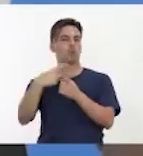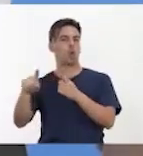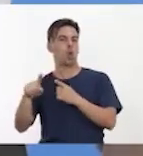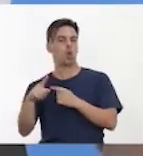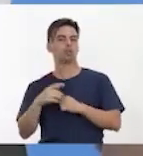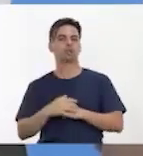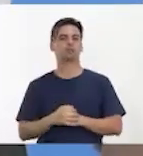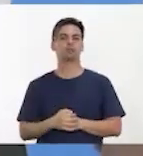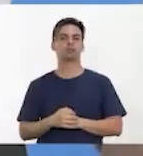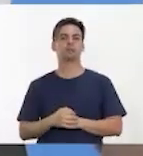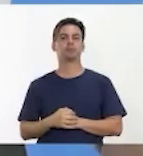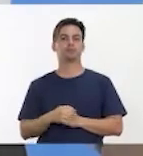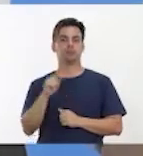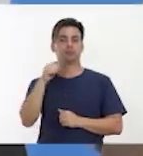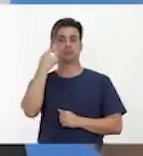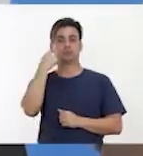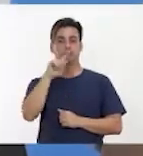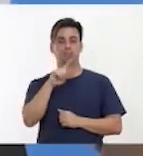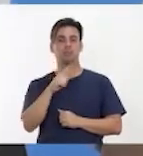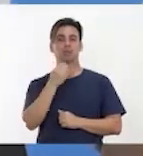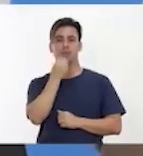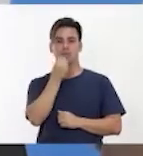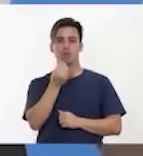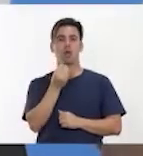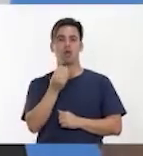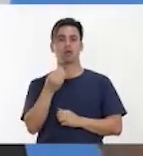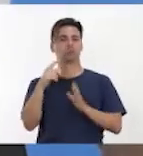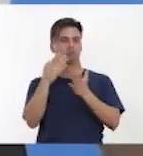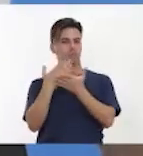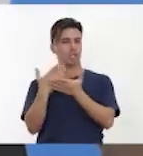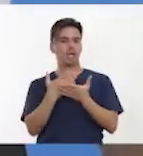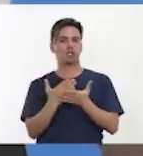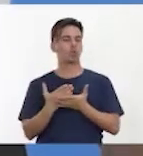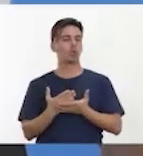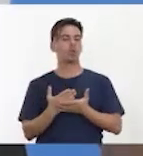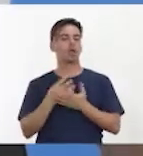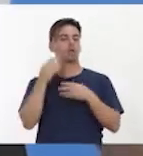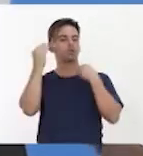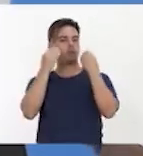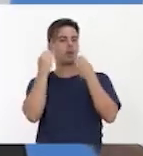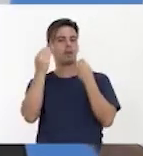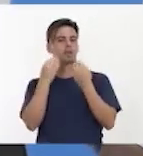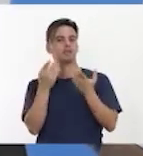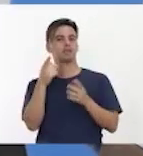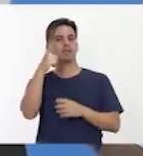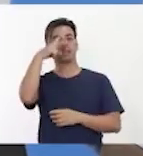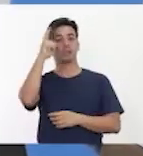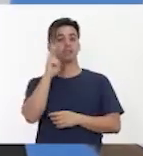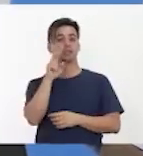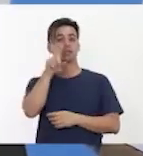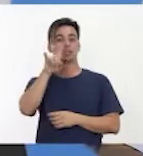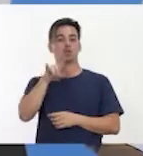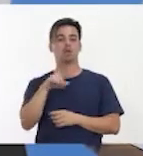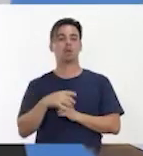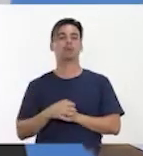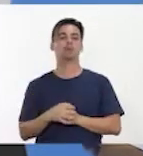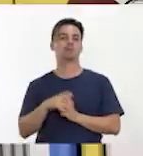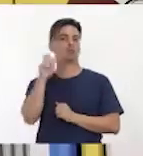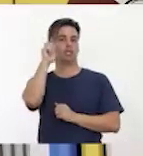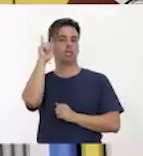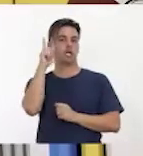que también juegan un papel importante durante el siglo XIX en la difusión de estas ideas.